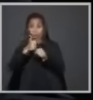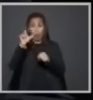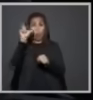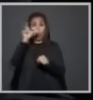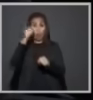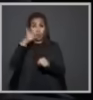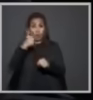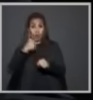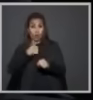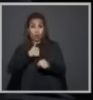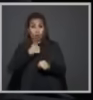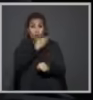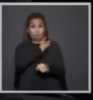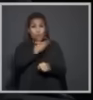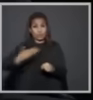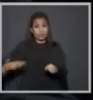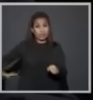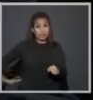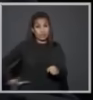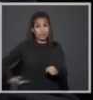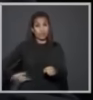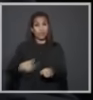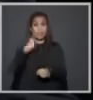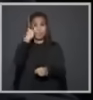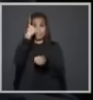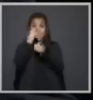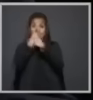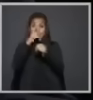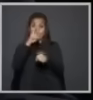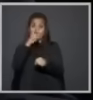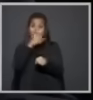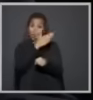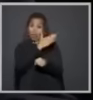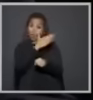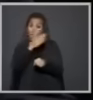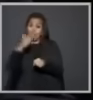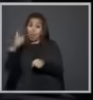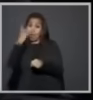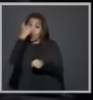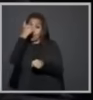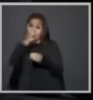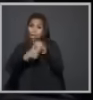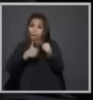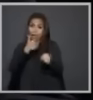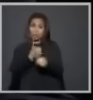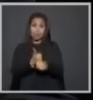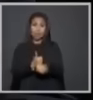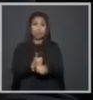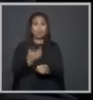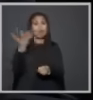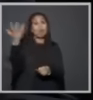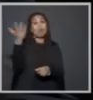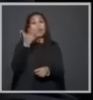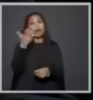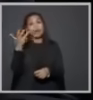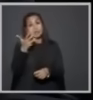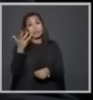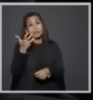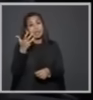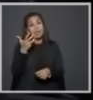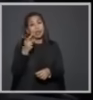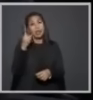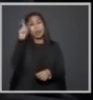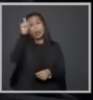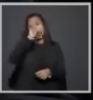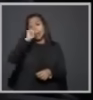hasta el 1 de diciembre, en este intervalo de tiempo, vamos a llevar a cabo una